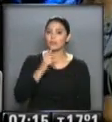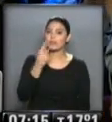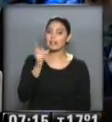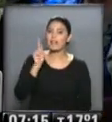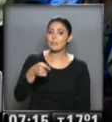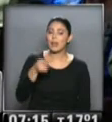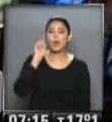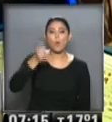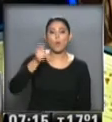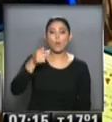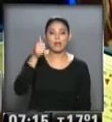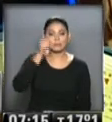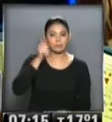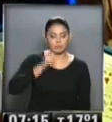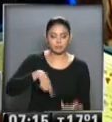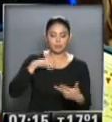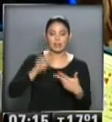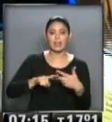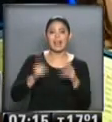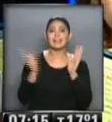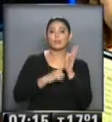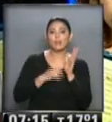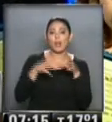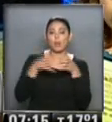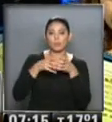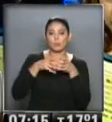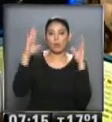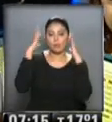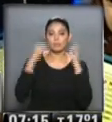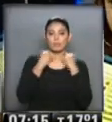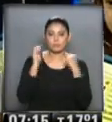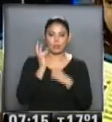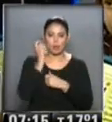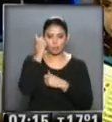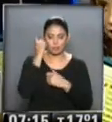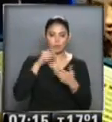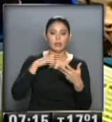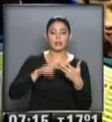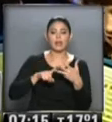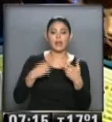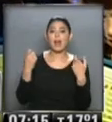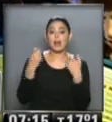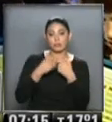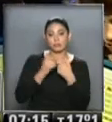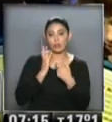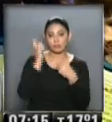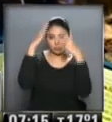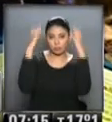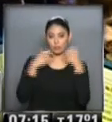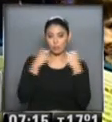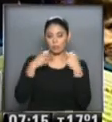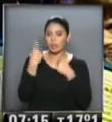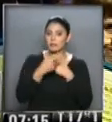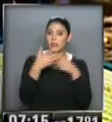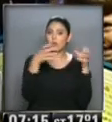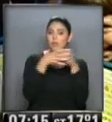Carlos Rosansky, el titular, la titular de Abuelas de Plaza de Mayo, Estela de Carlotto, desde la Asociación de Abuelas consideraron que las